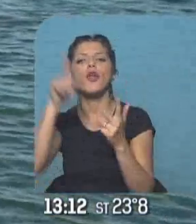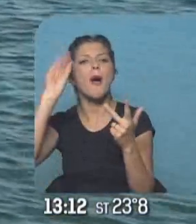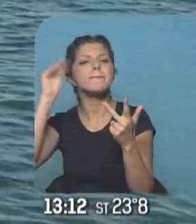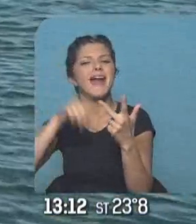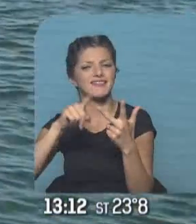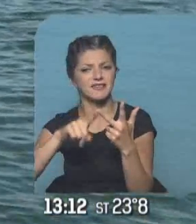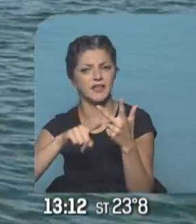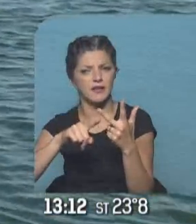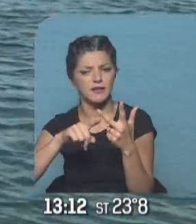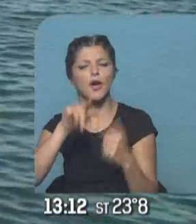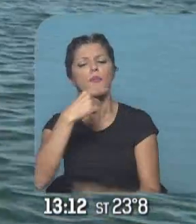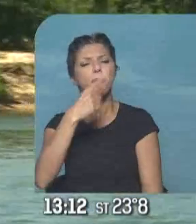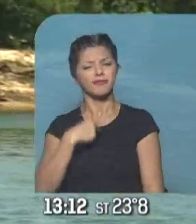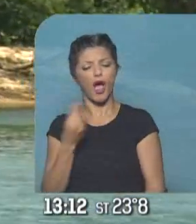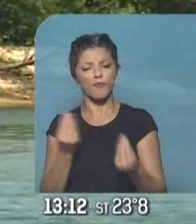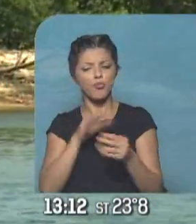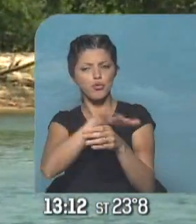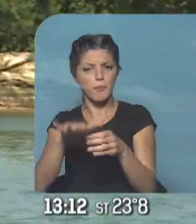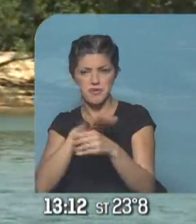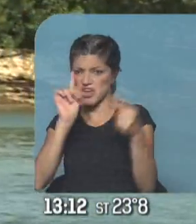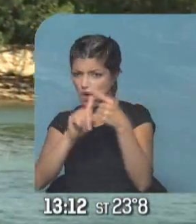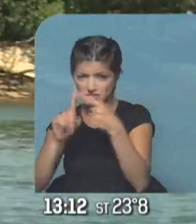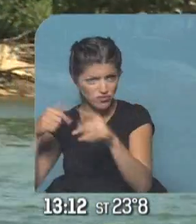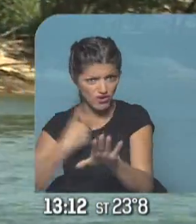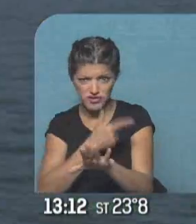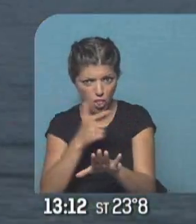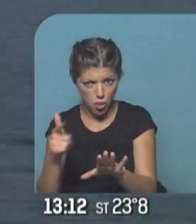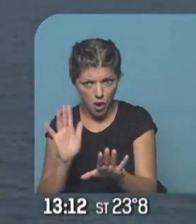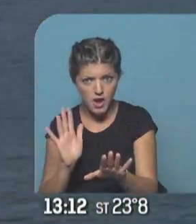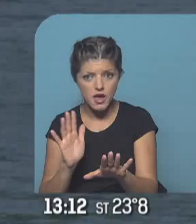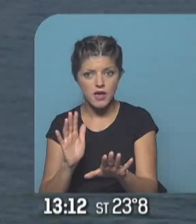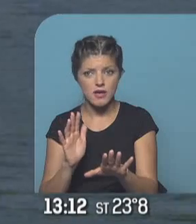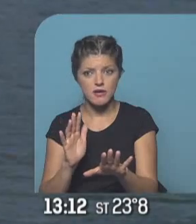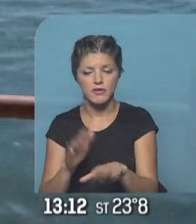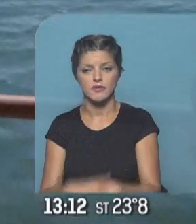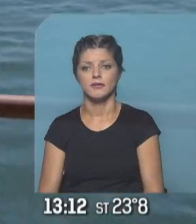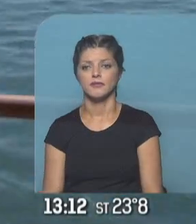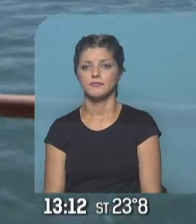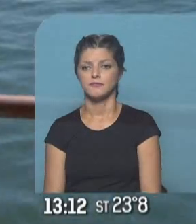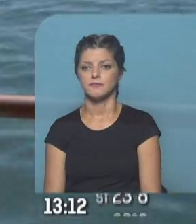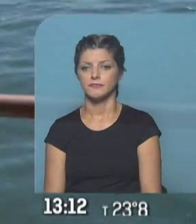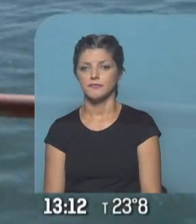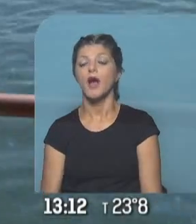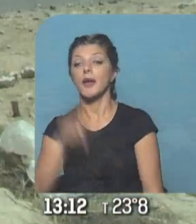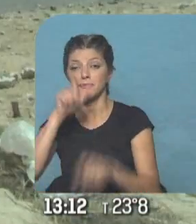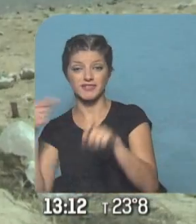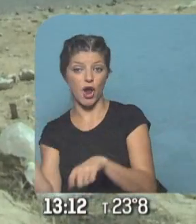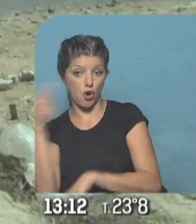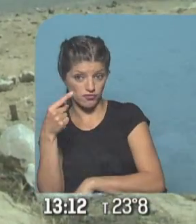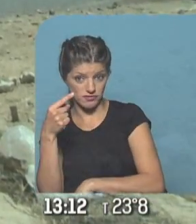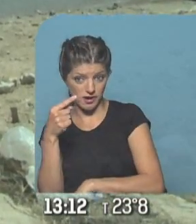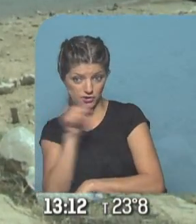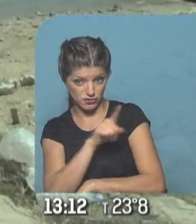no contactados, es decir, gente que está aislada del resto de la sociedad, y los que se manifiestan en contra no son precisamente